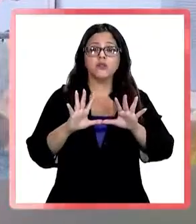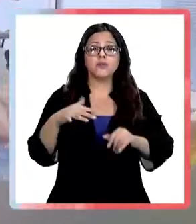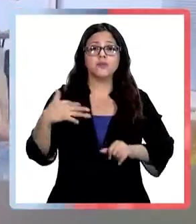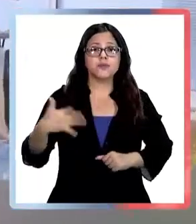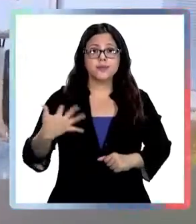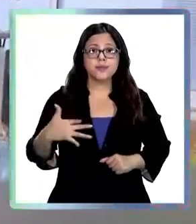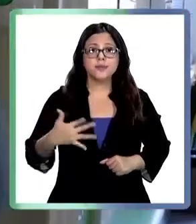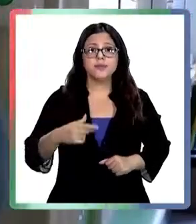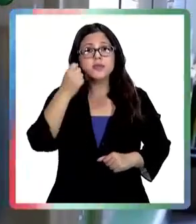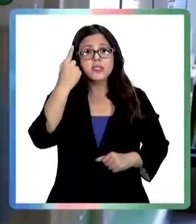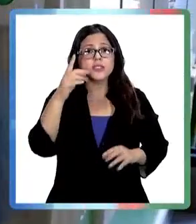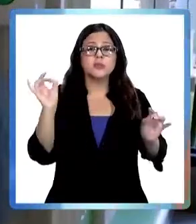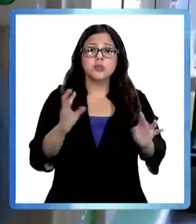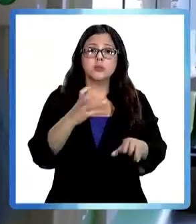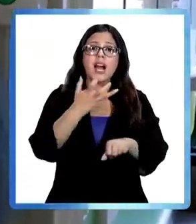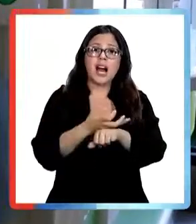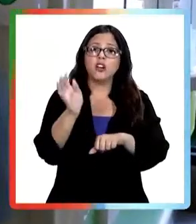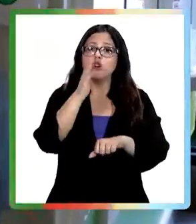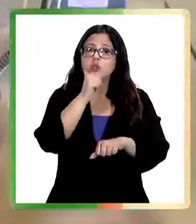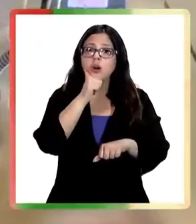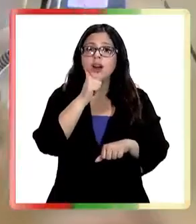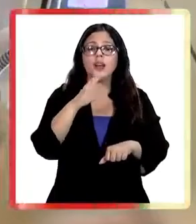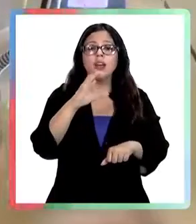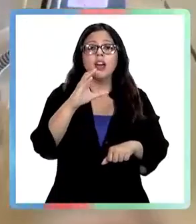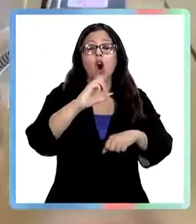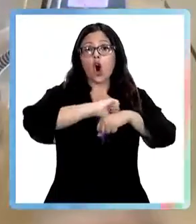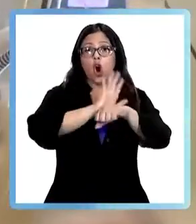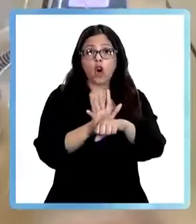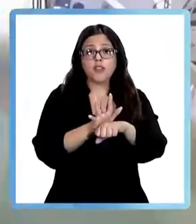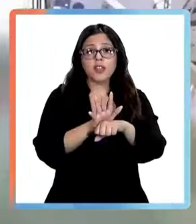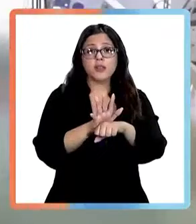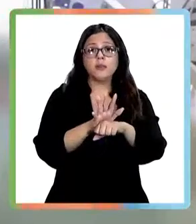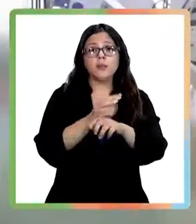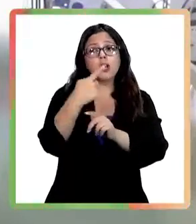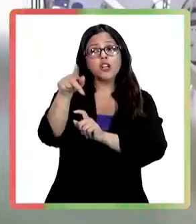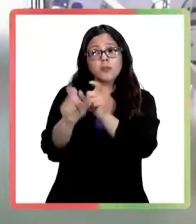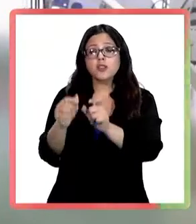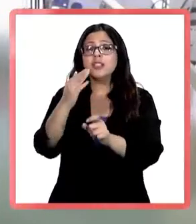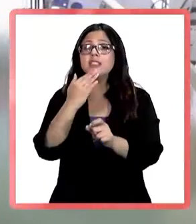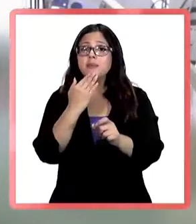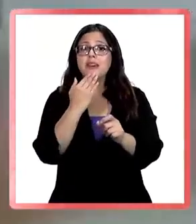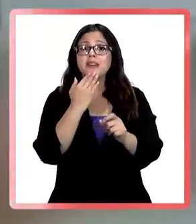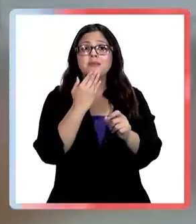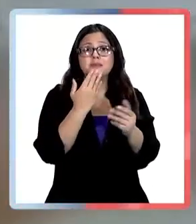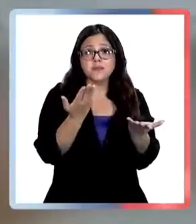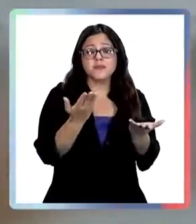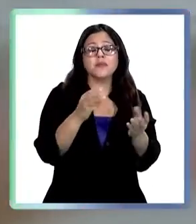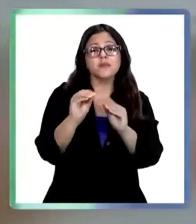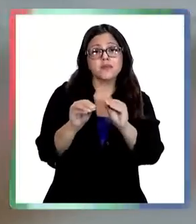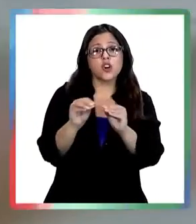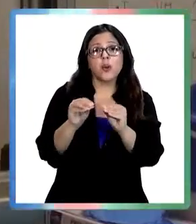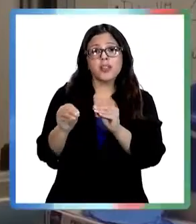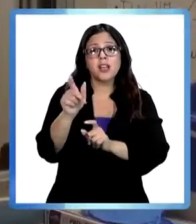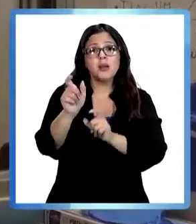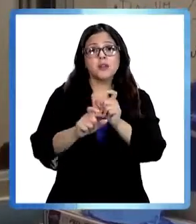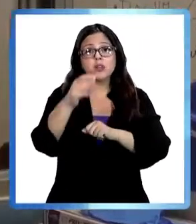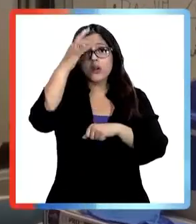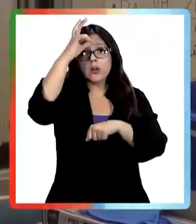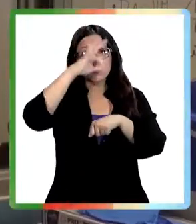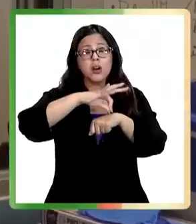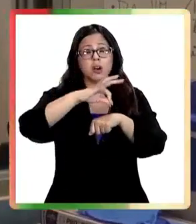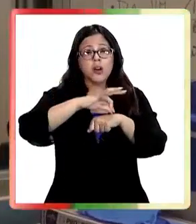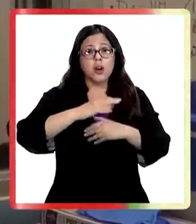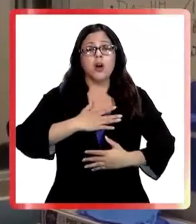importante saber si tenemos COVID por el resto y por el aislamiento. Así que sí, la recomendación sigue siendo eso. Un paciente tiene síntomas